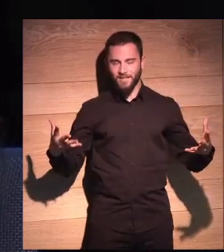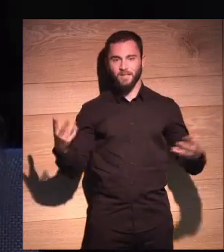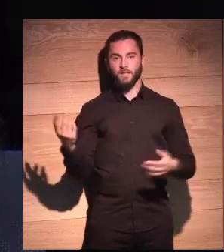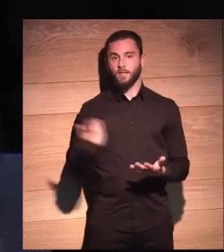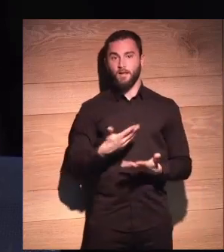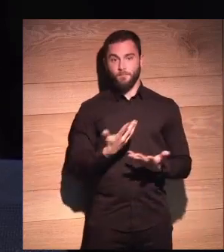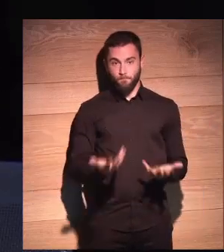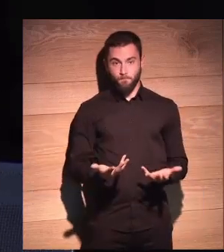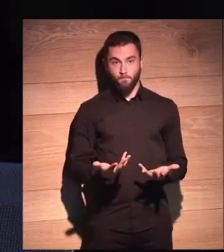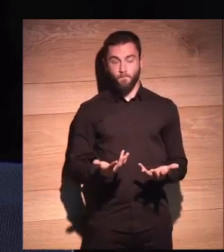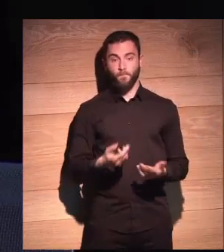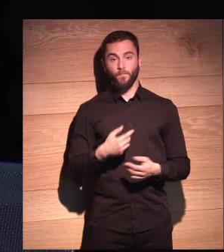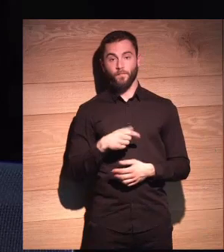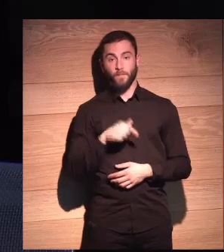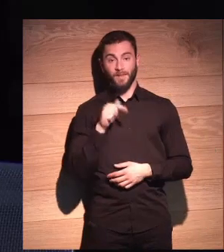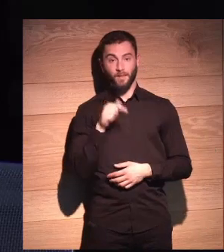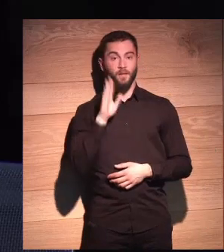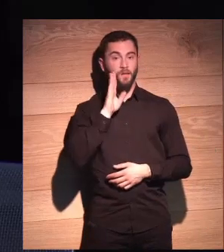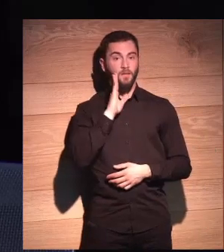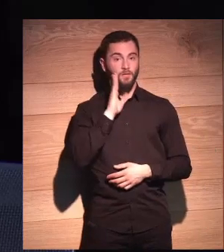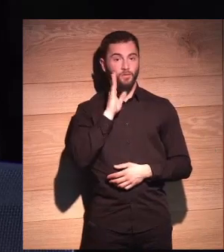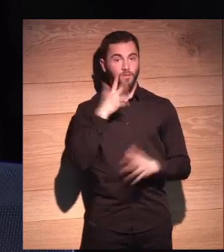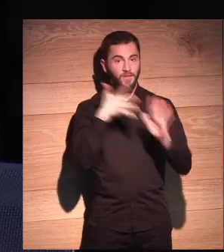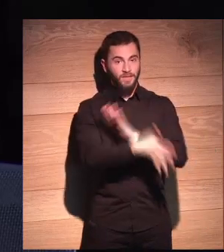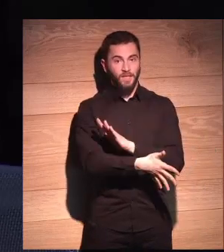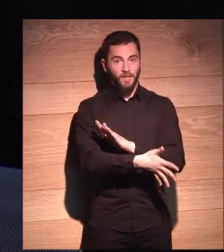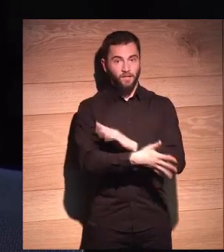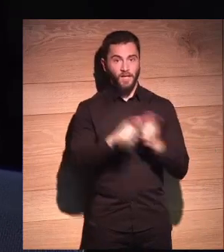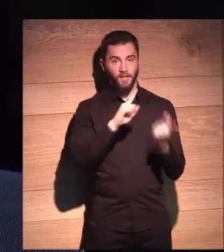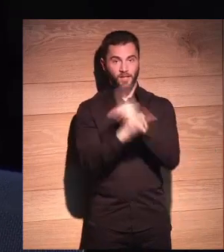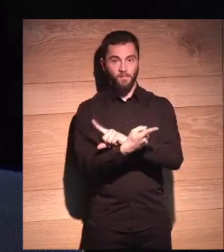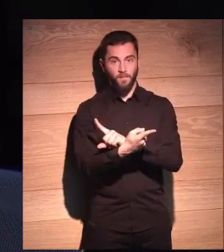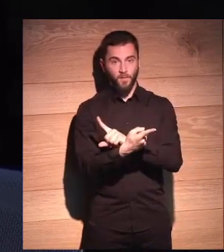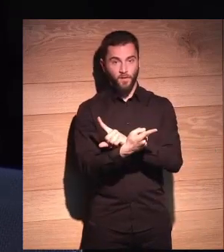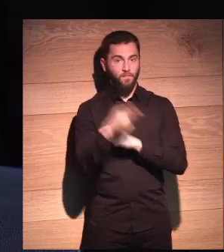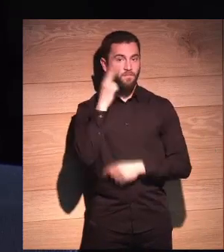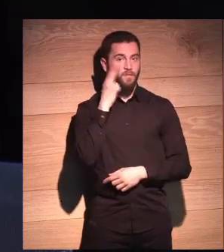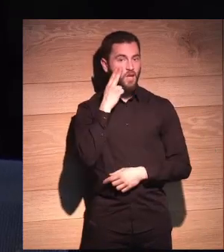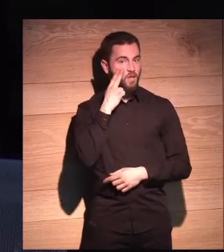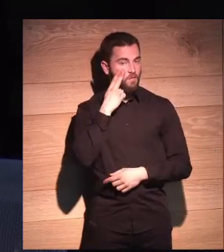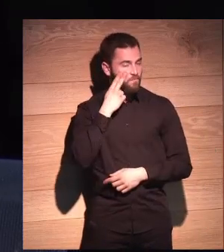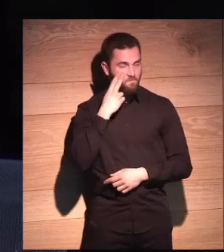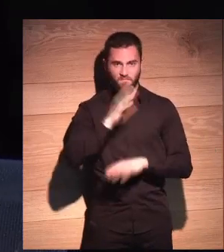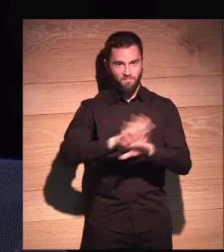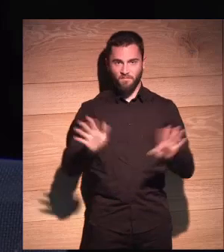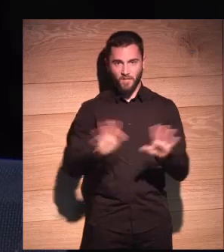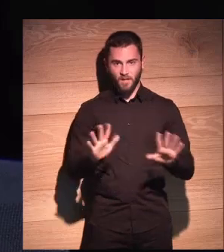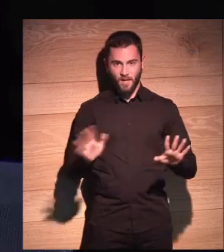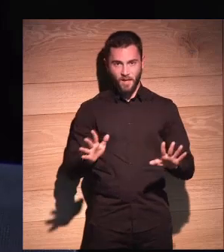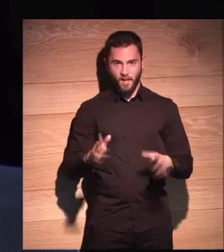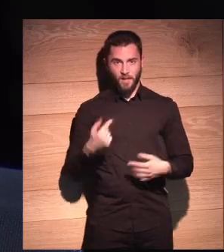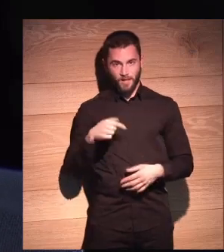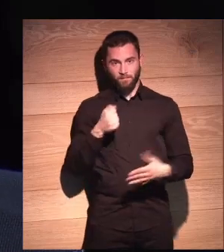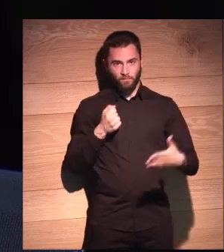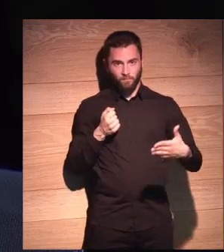y realmente esto implica perder el miedo al cambio y empezar a confiar en las nuevas generaciones en el potencial que tienen.